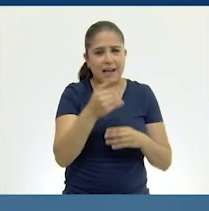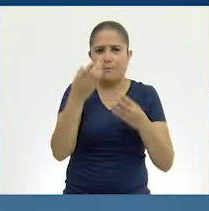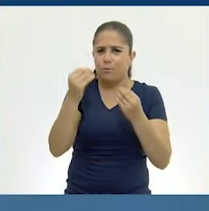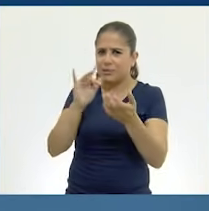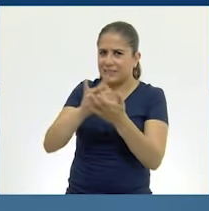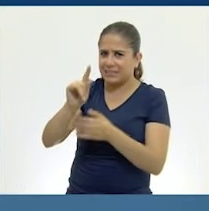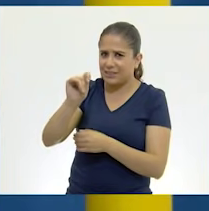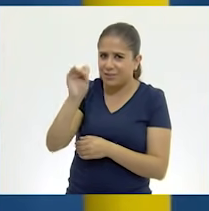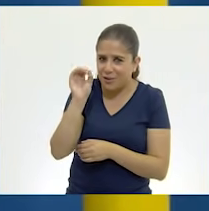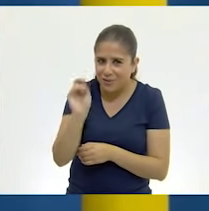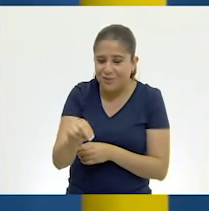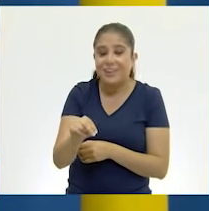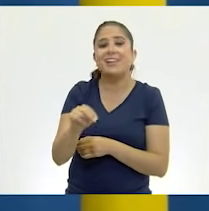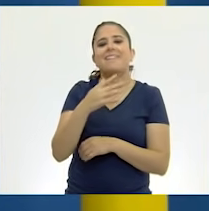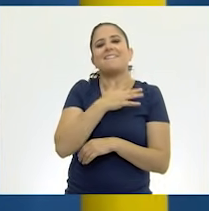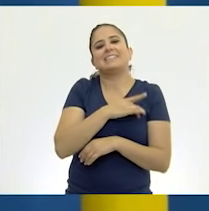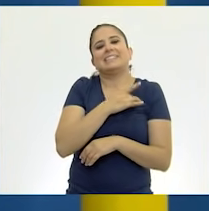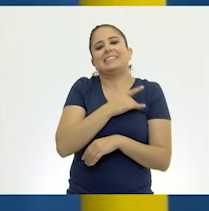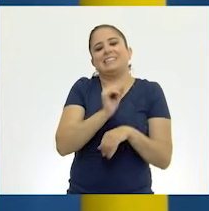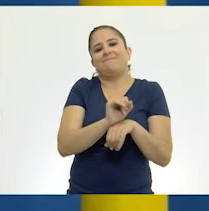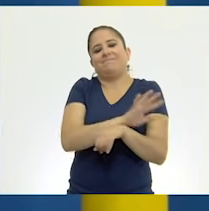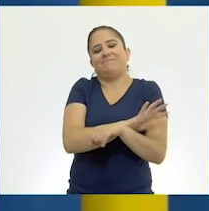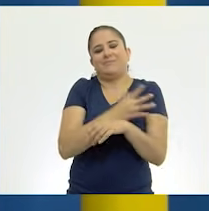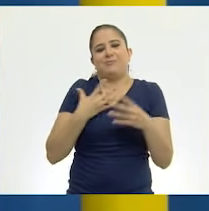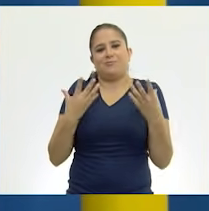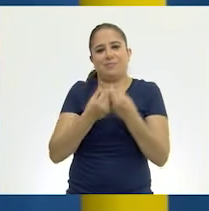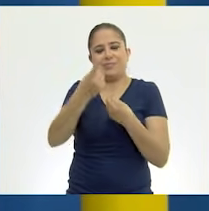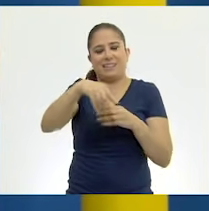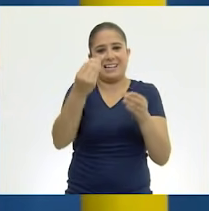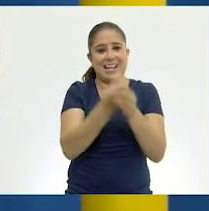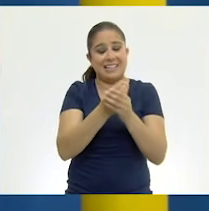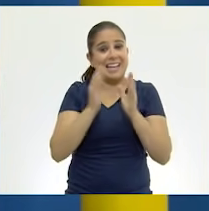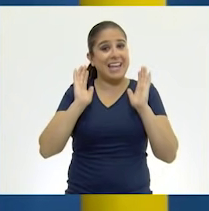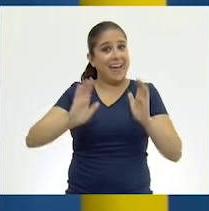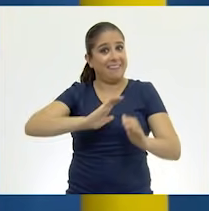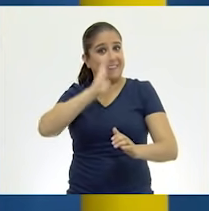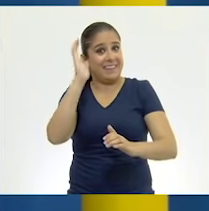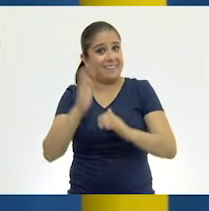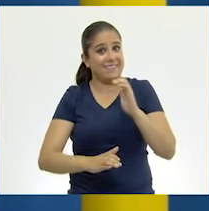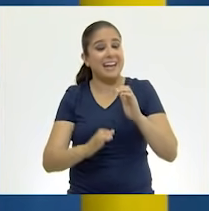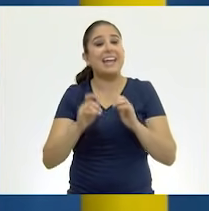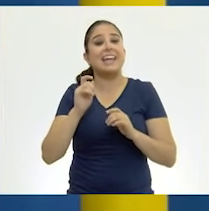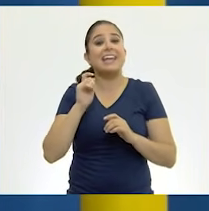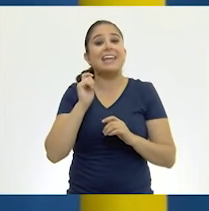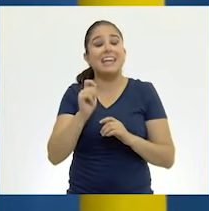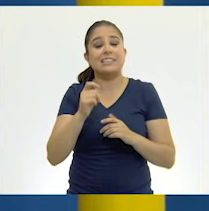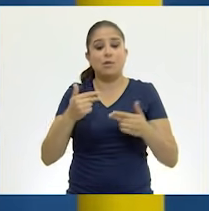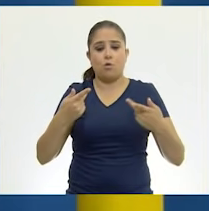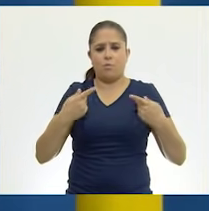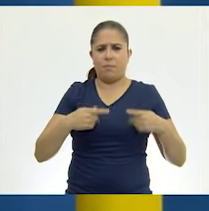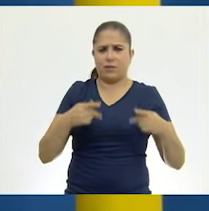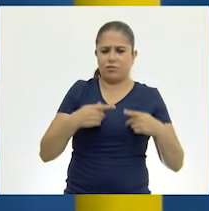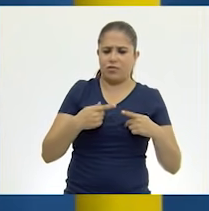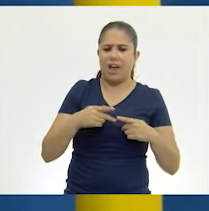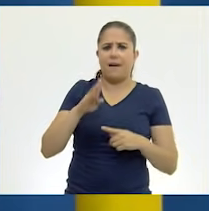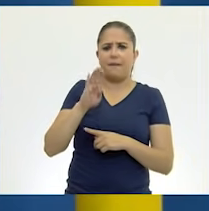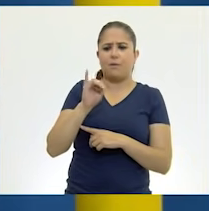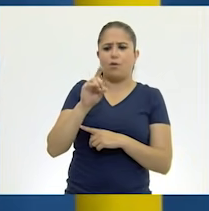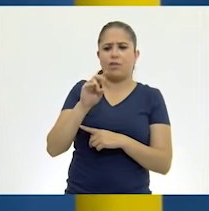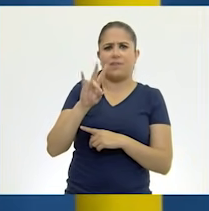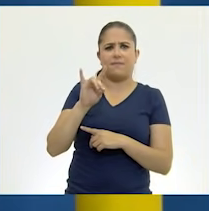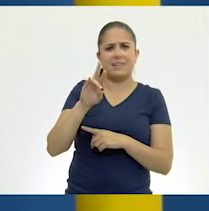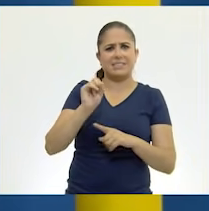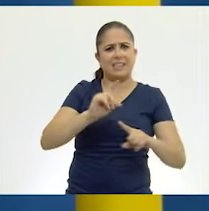gracias, Ton. Ha sido un placer estar con ustedes en esta clase. Hemos terminado con el ser humano y la